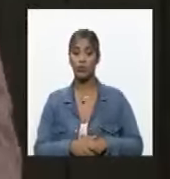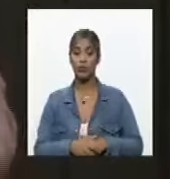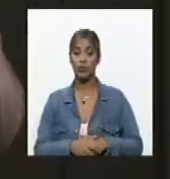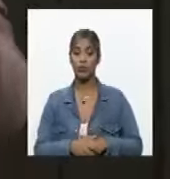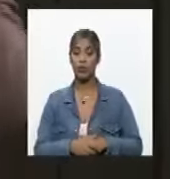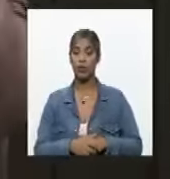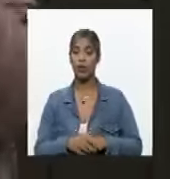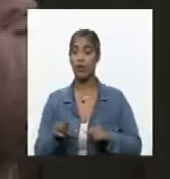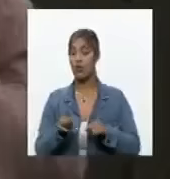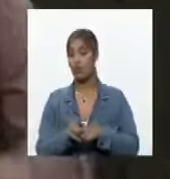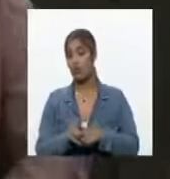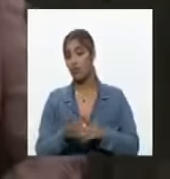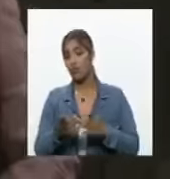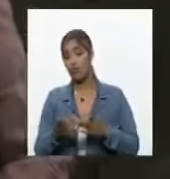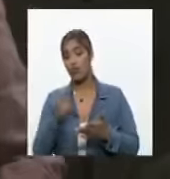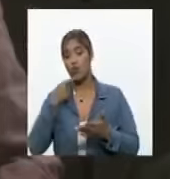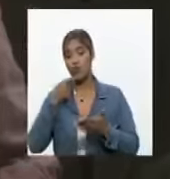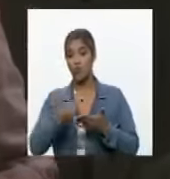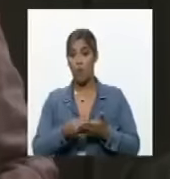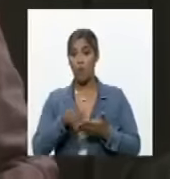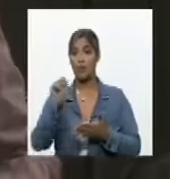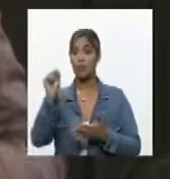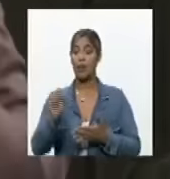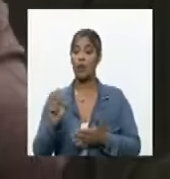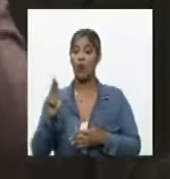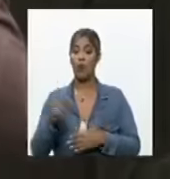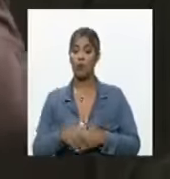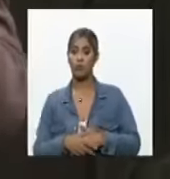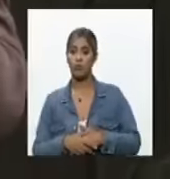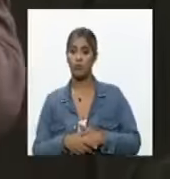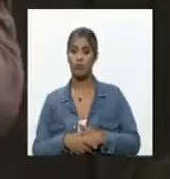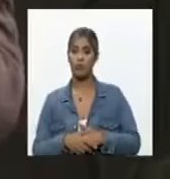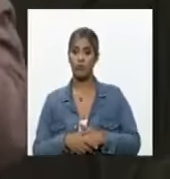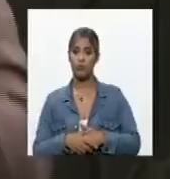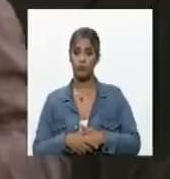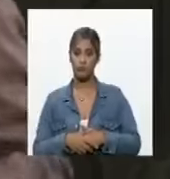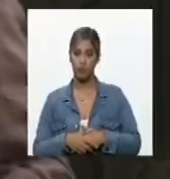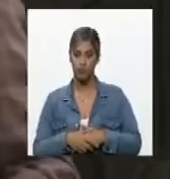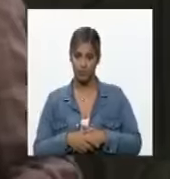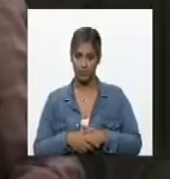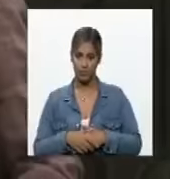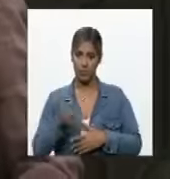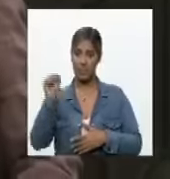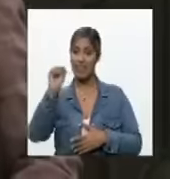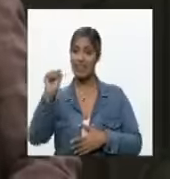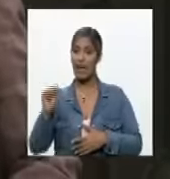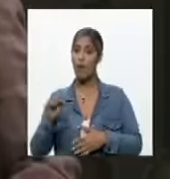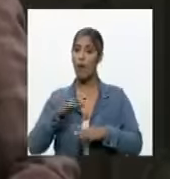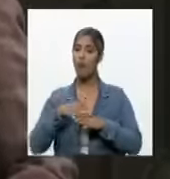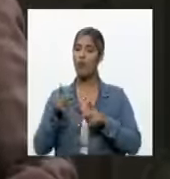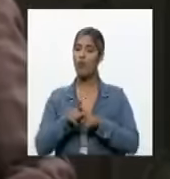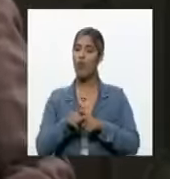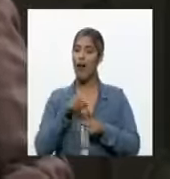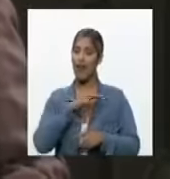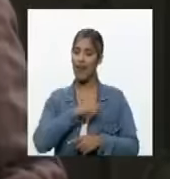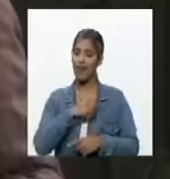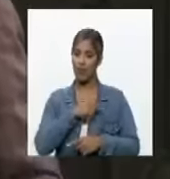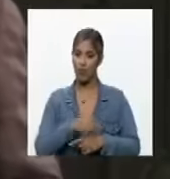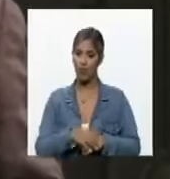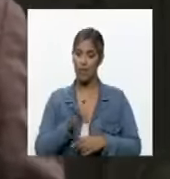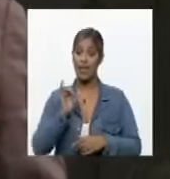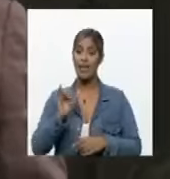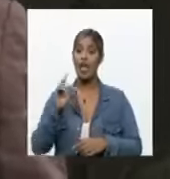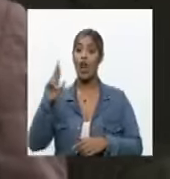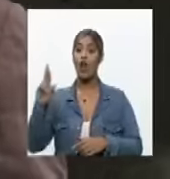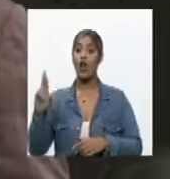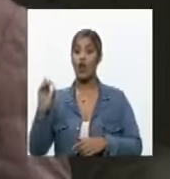cuando toma el nombre de Samuel Robinson. Samuel por el profeta Samuel y